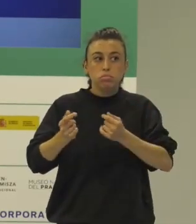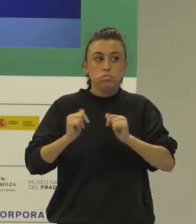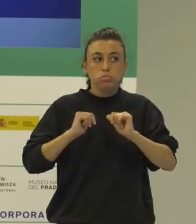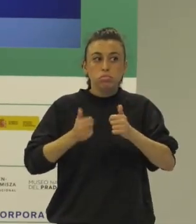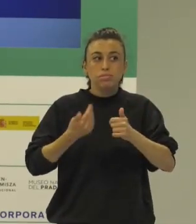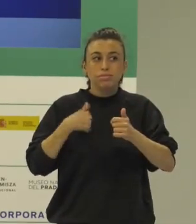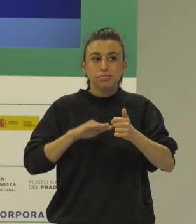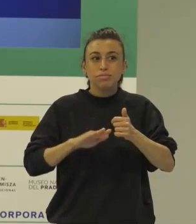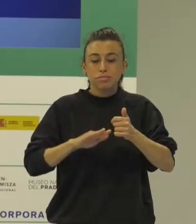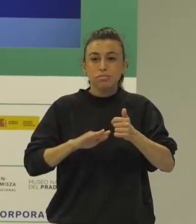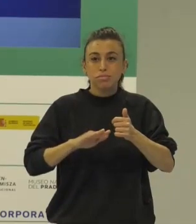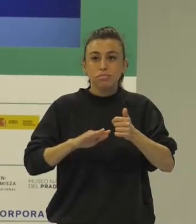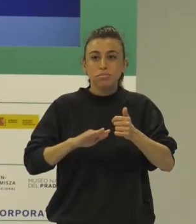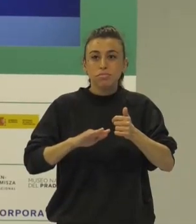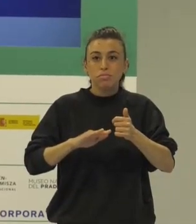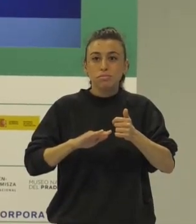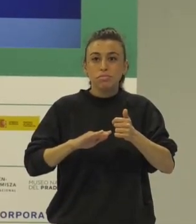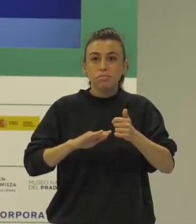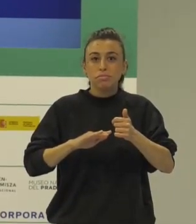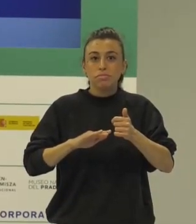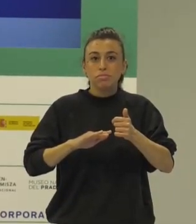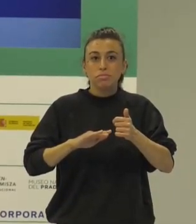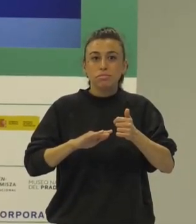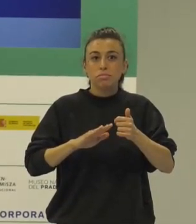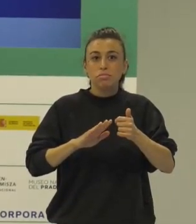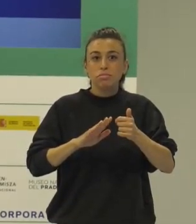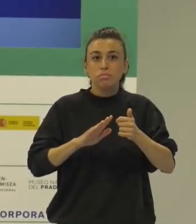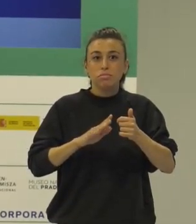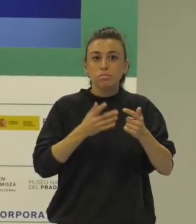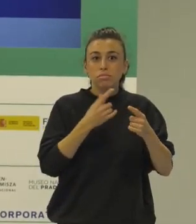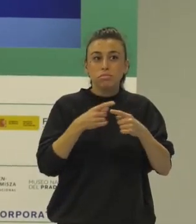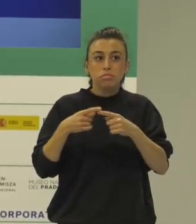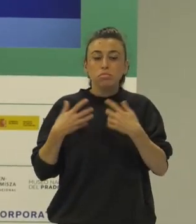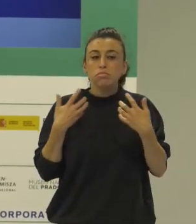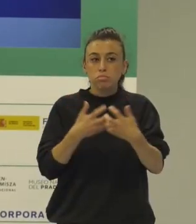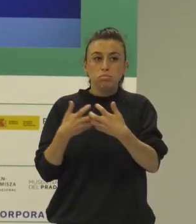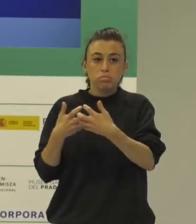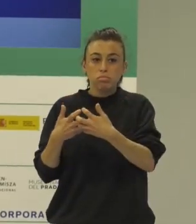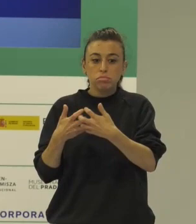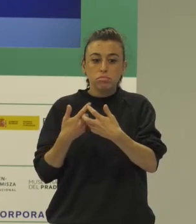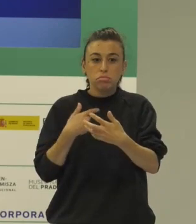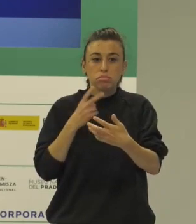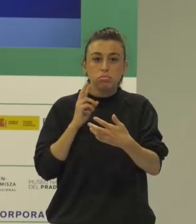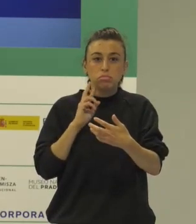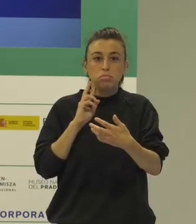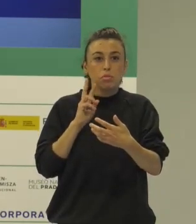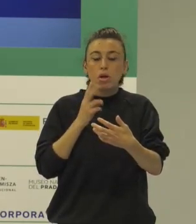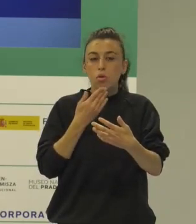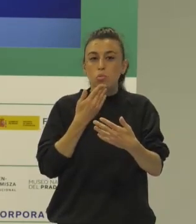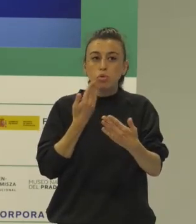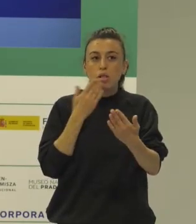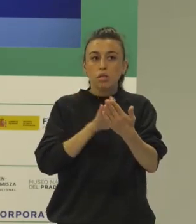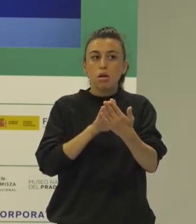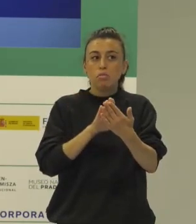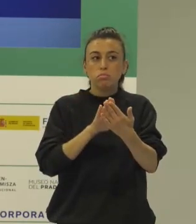ya se había desmantelado también o intervenido la redacción de Confidencial, y se veía el ataque frontal que comenzaba hacia la libertad de prensa, a los